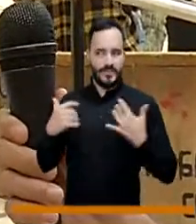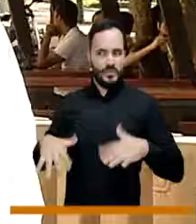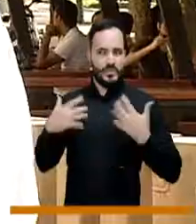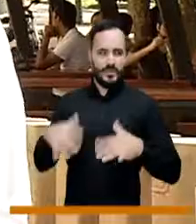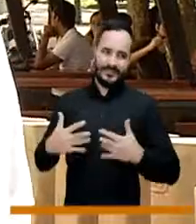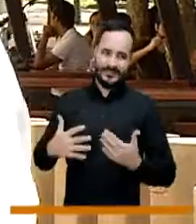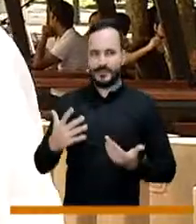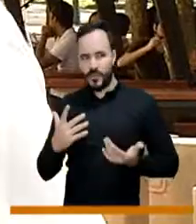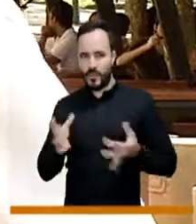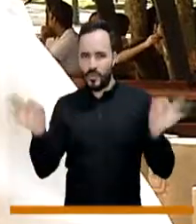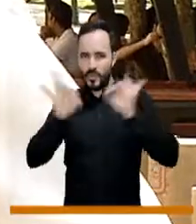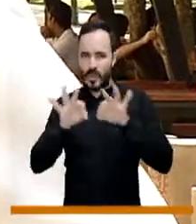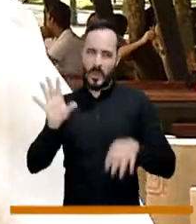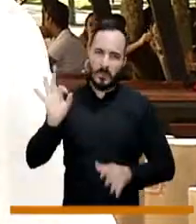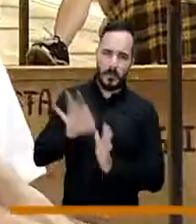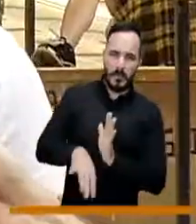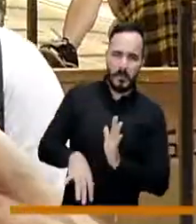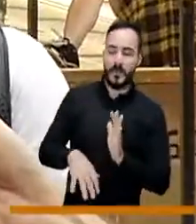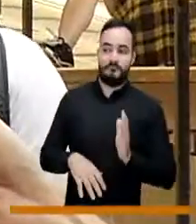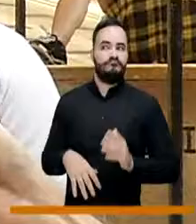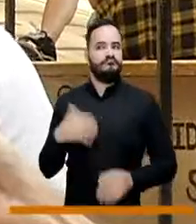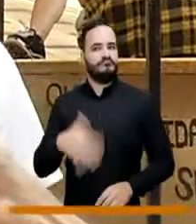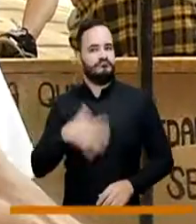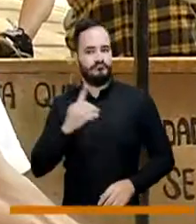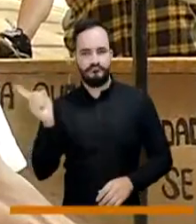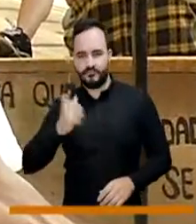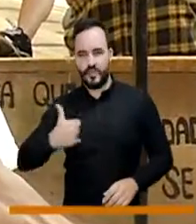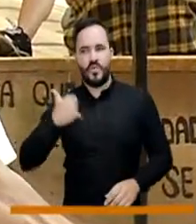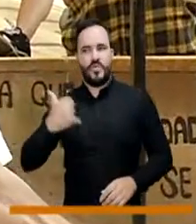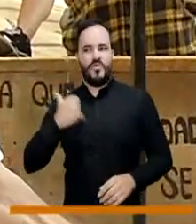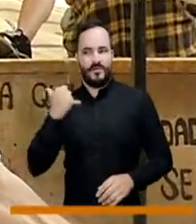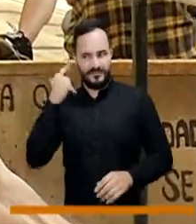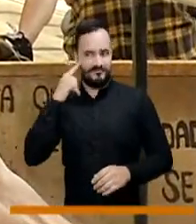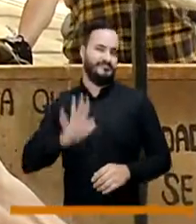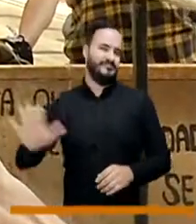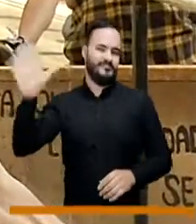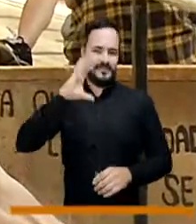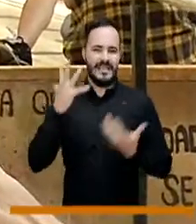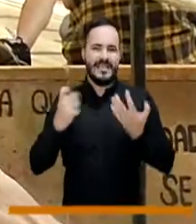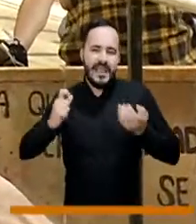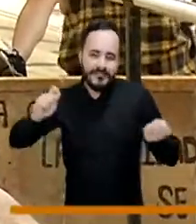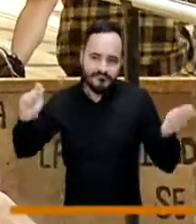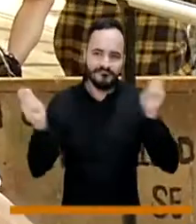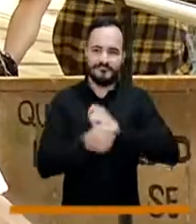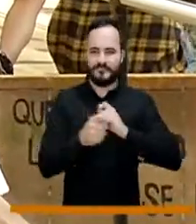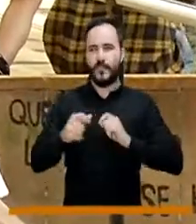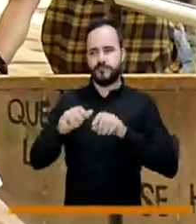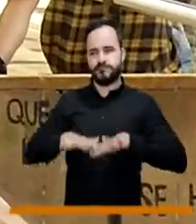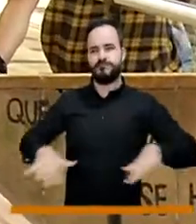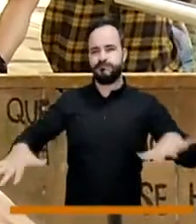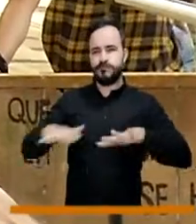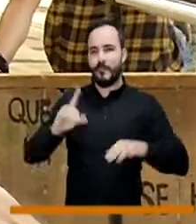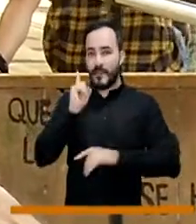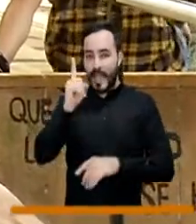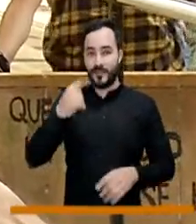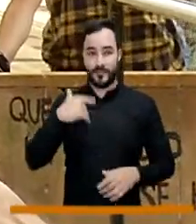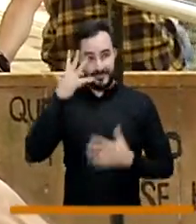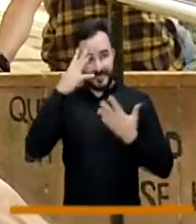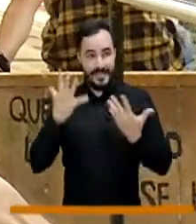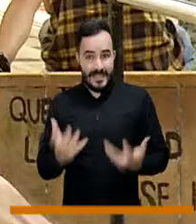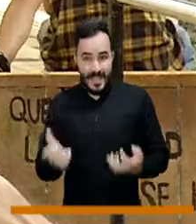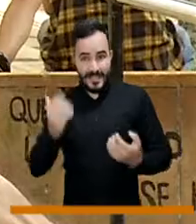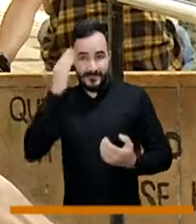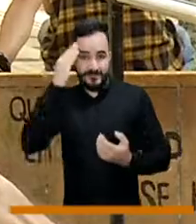de la participación de los jóvenes? Muchísimo, yo creo que las calles gritan que este país quiere cambio, sin embargo hay cierta incertidumbre y es